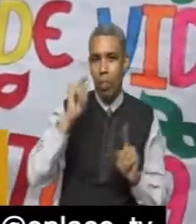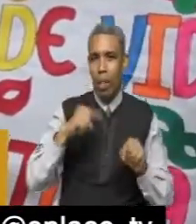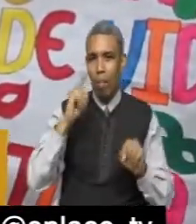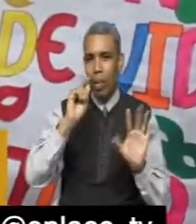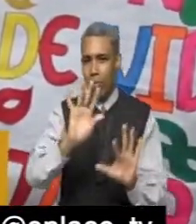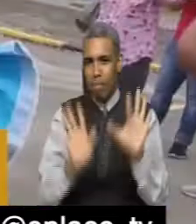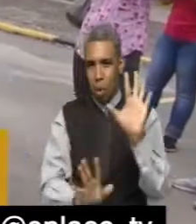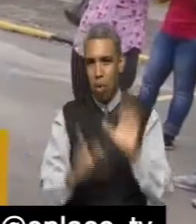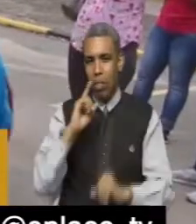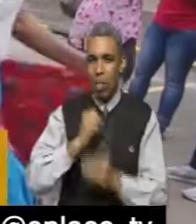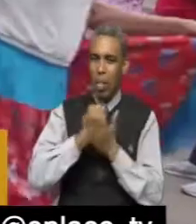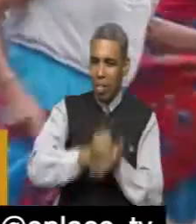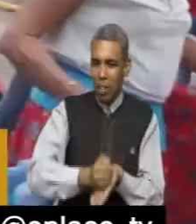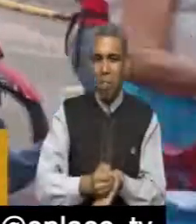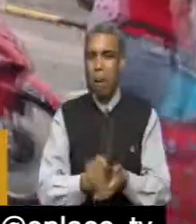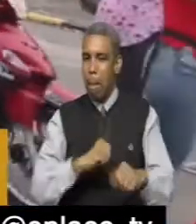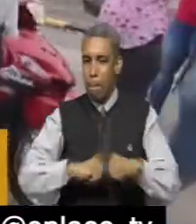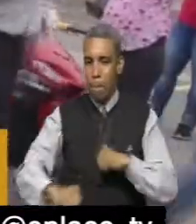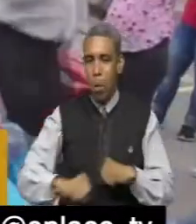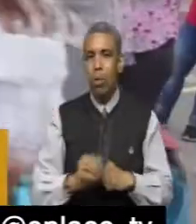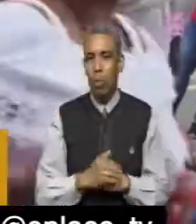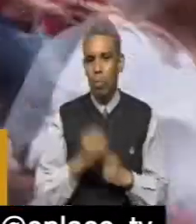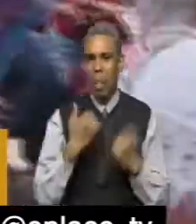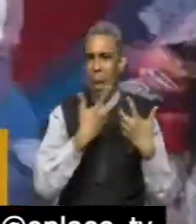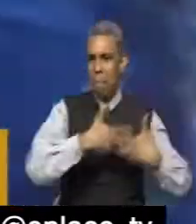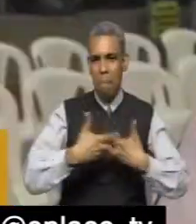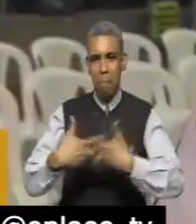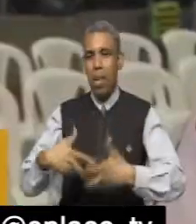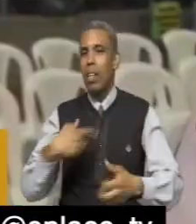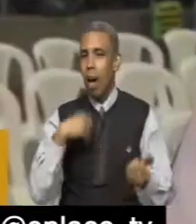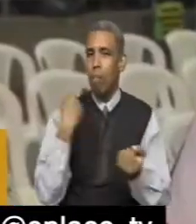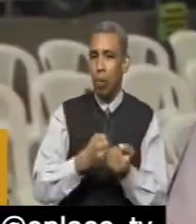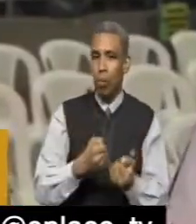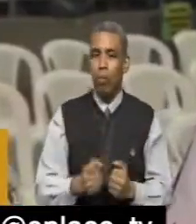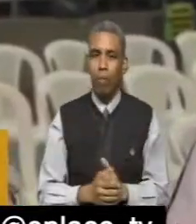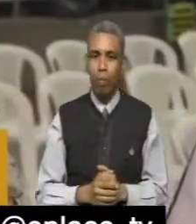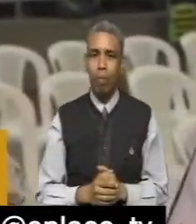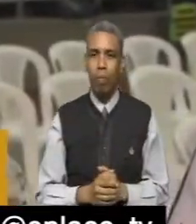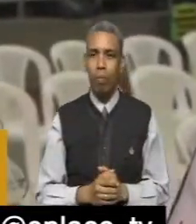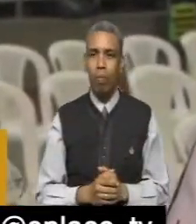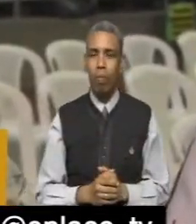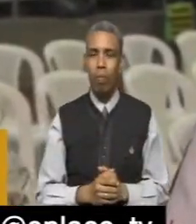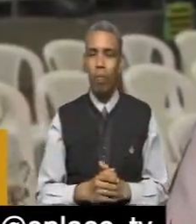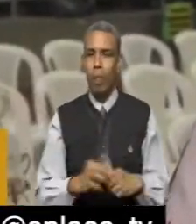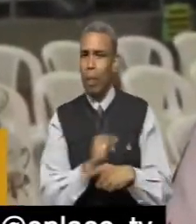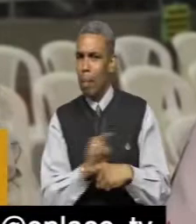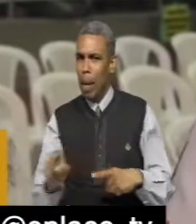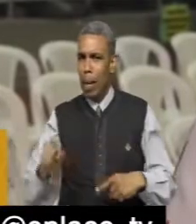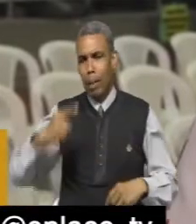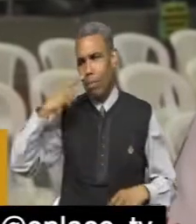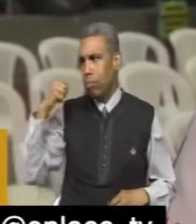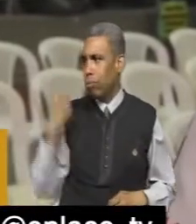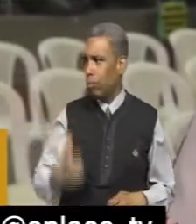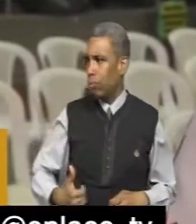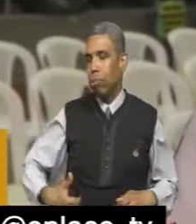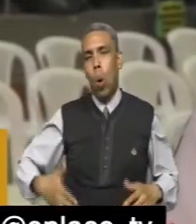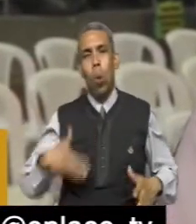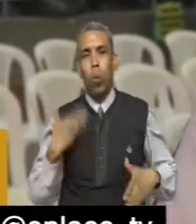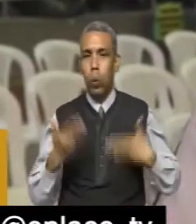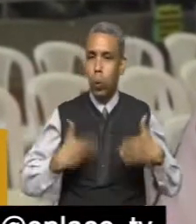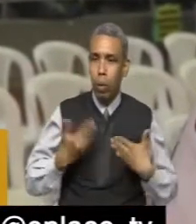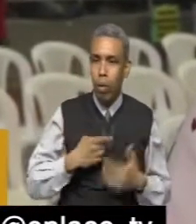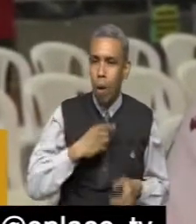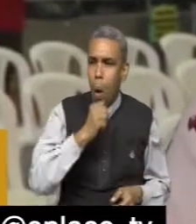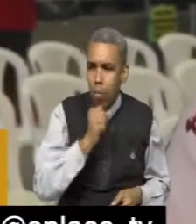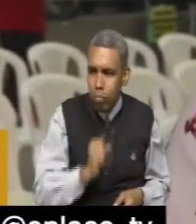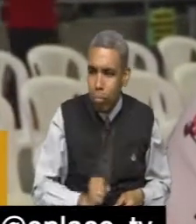y Social, que contó con el apoyo de empresarios de la ciudad. Esta semana fue una semana espectacular. Felicidad total entre ellos,